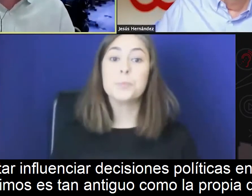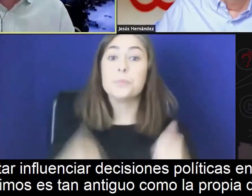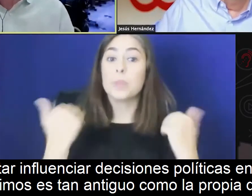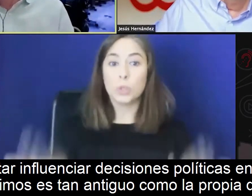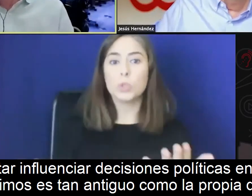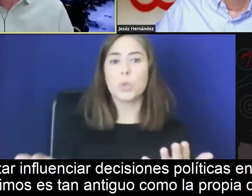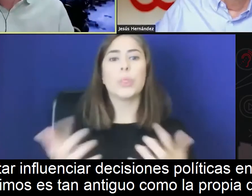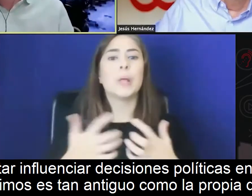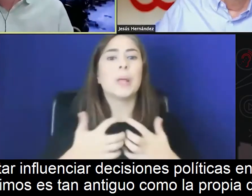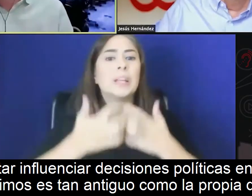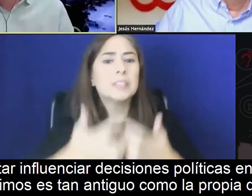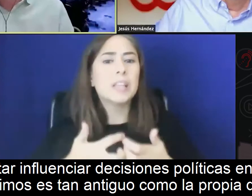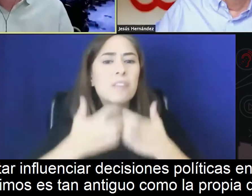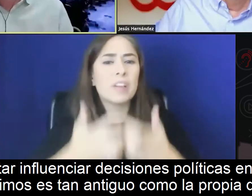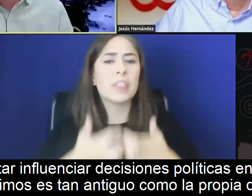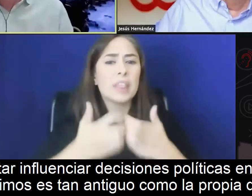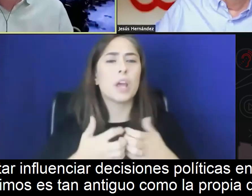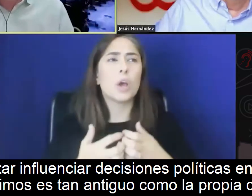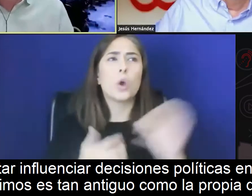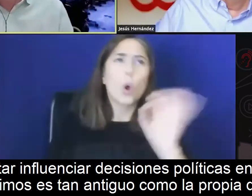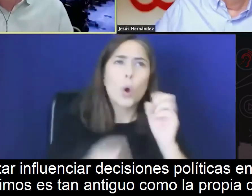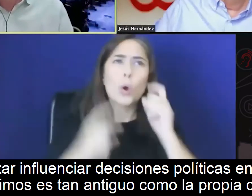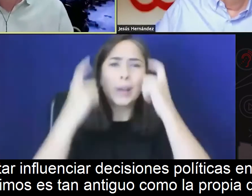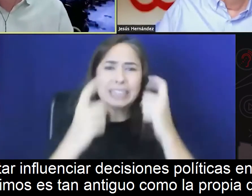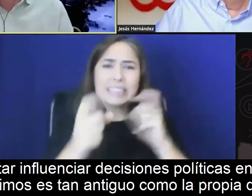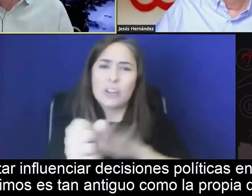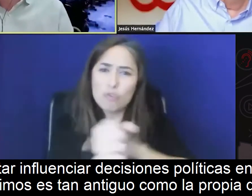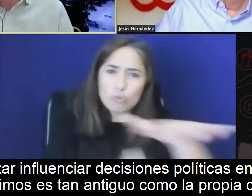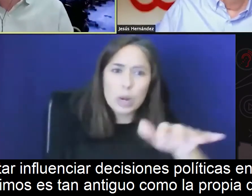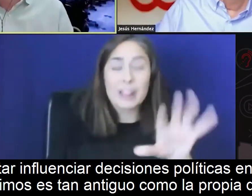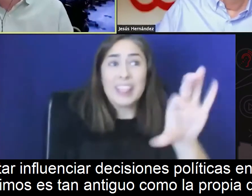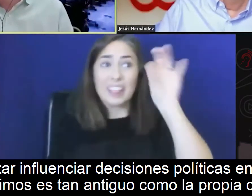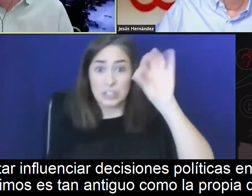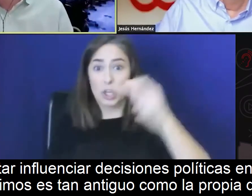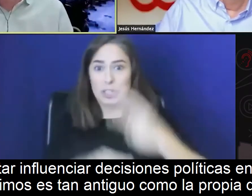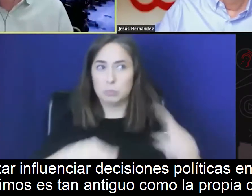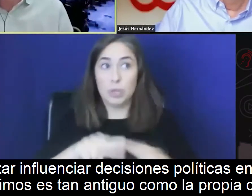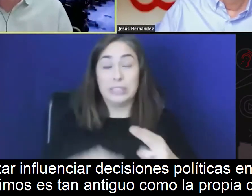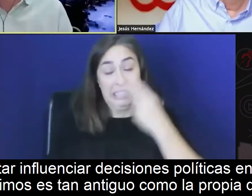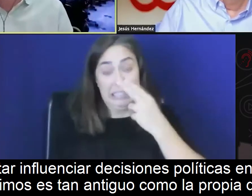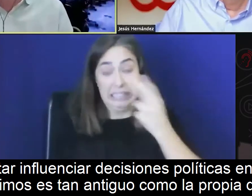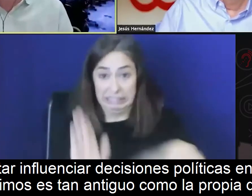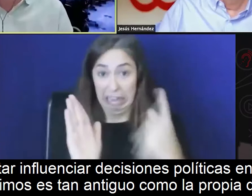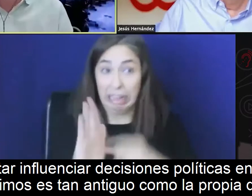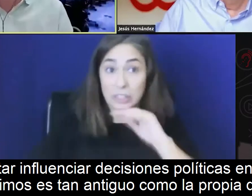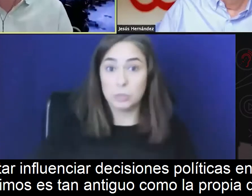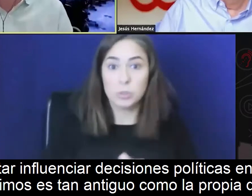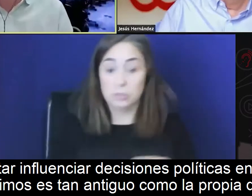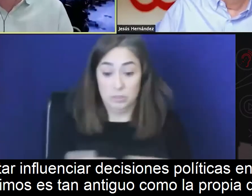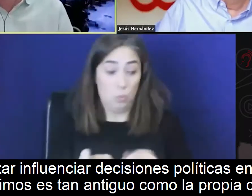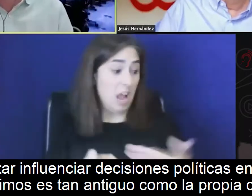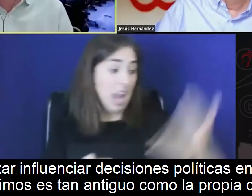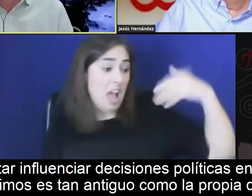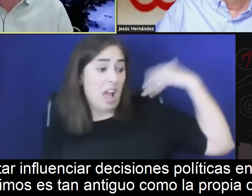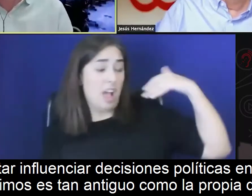defender o intentar influenciar decisiones políticas en base a unos intereses legítimos es tan antiguo como la propia